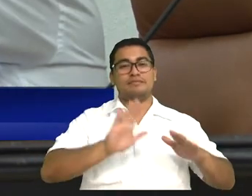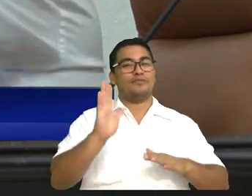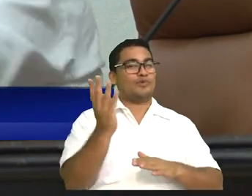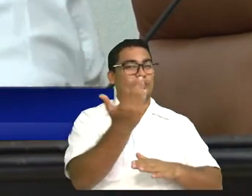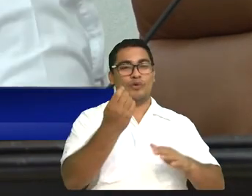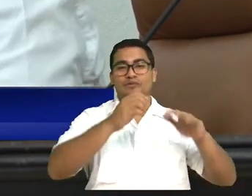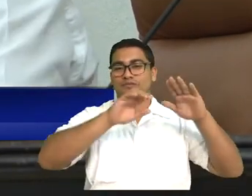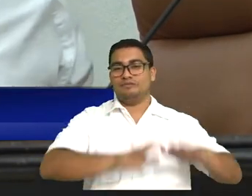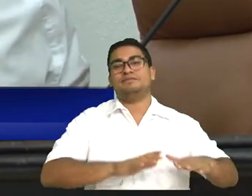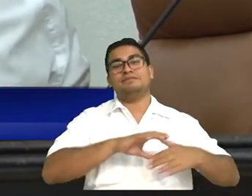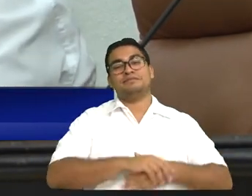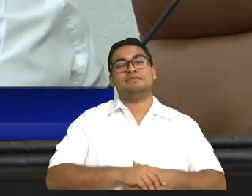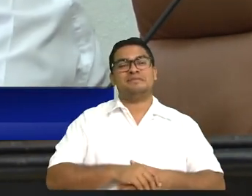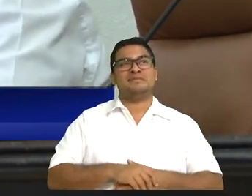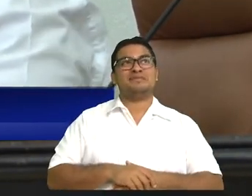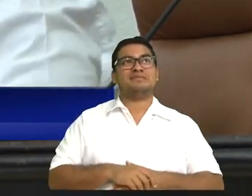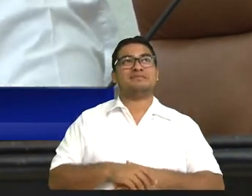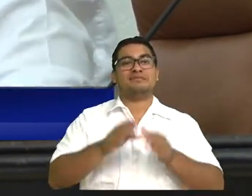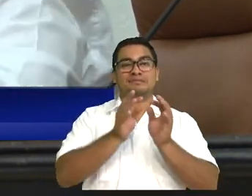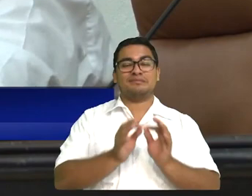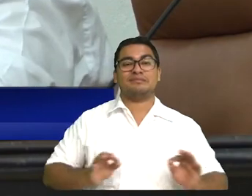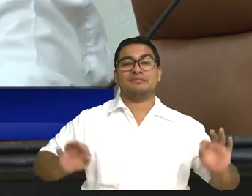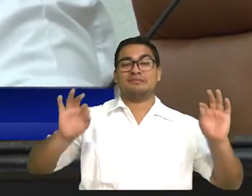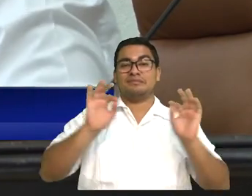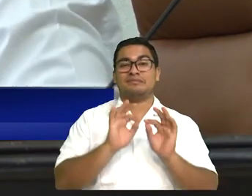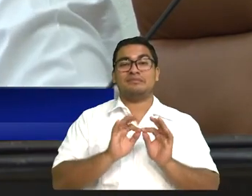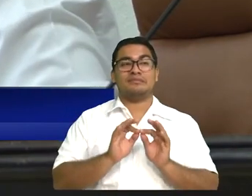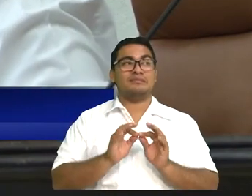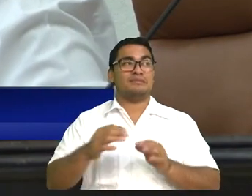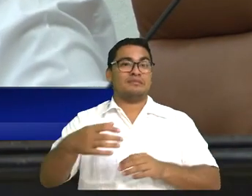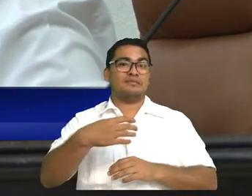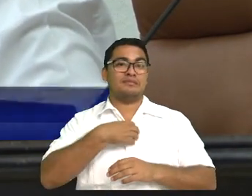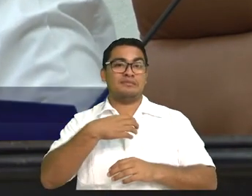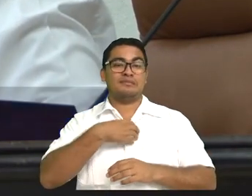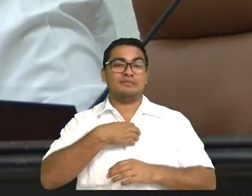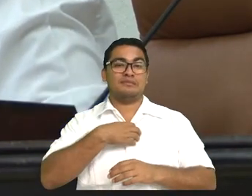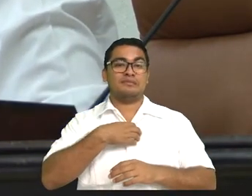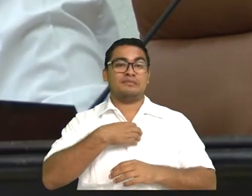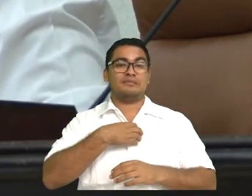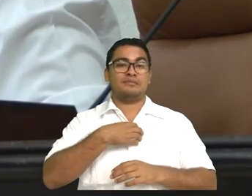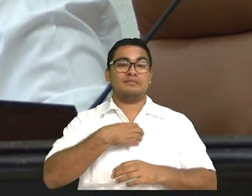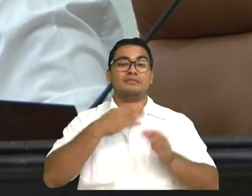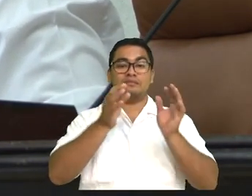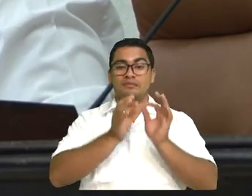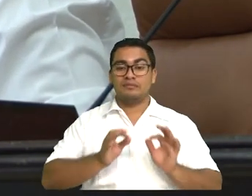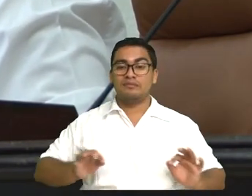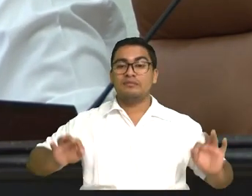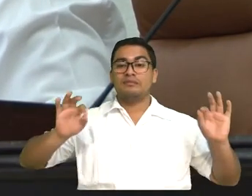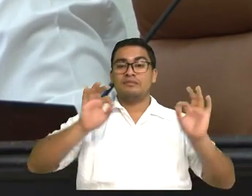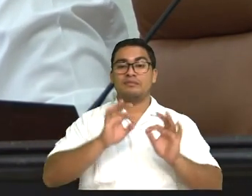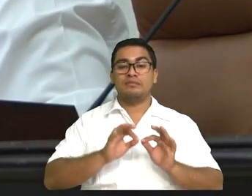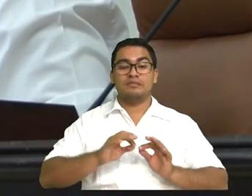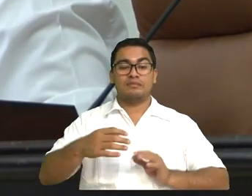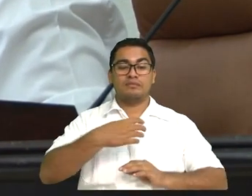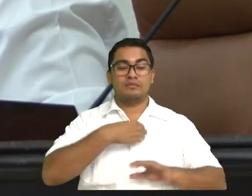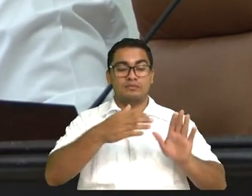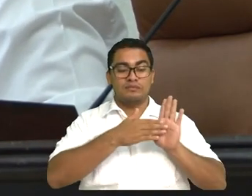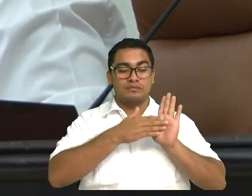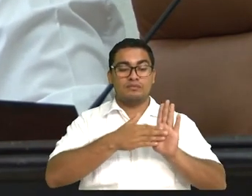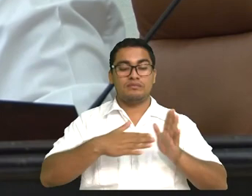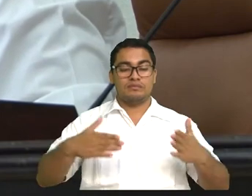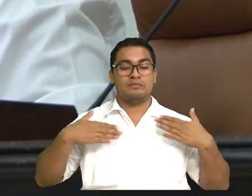tenemos que enfrentar con nuestro principal instrumento, que es el modelo de